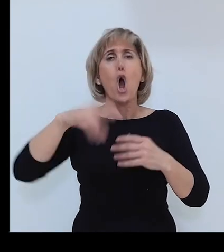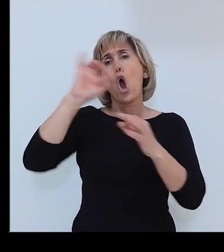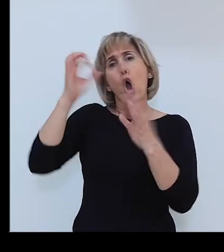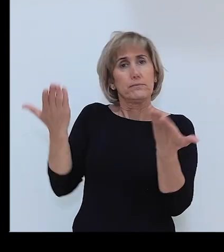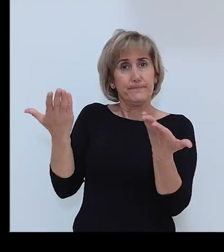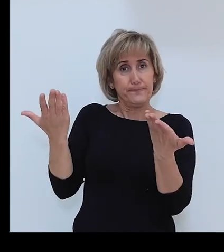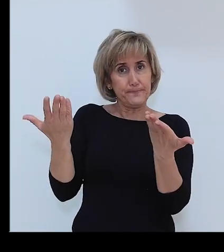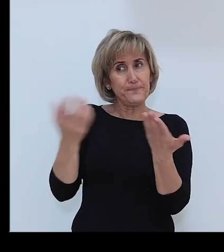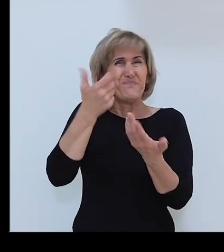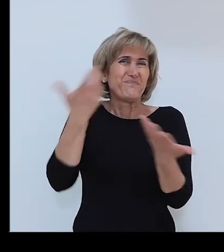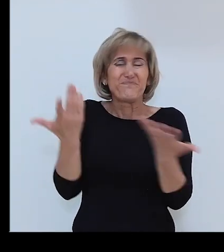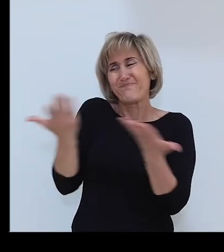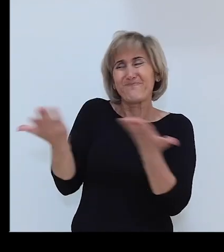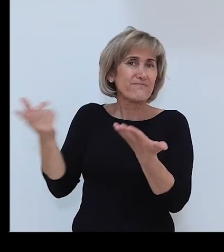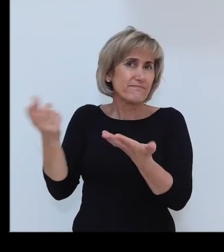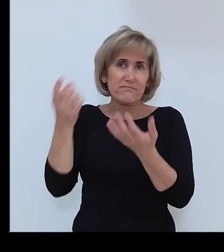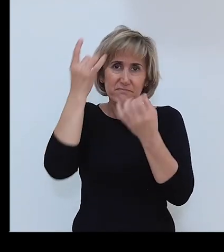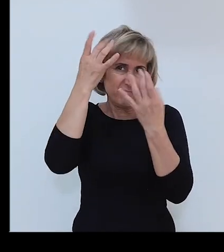son Newton y son